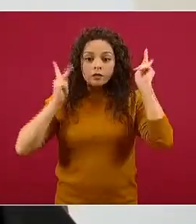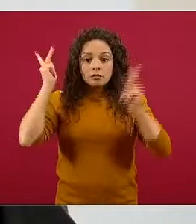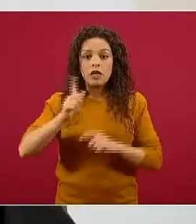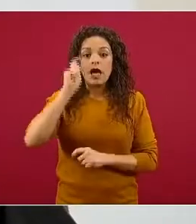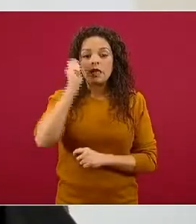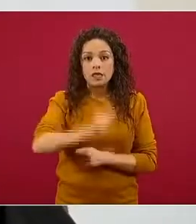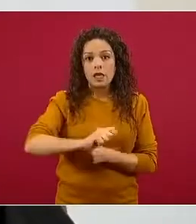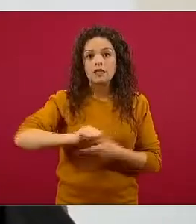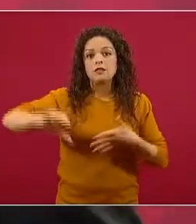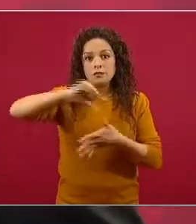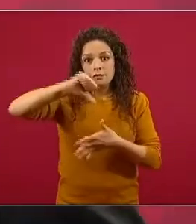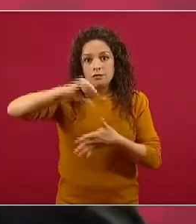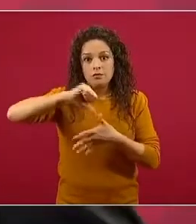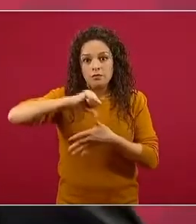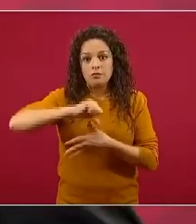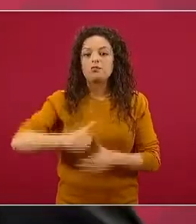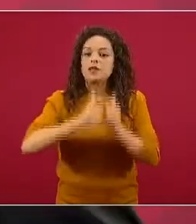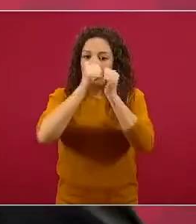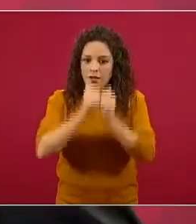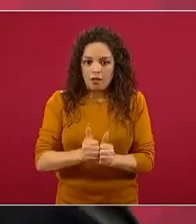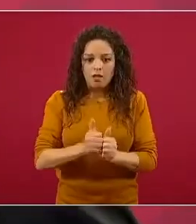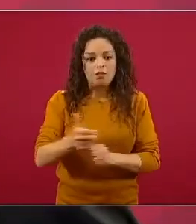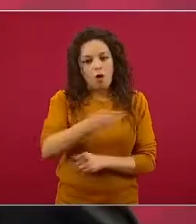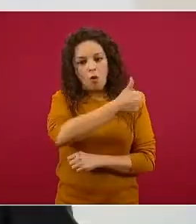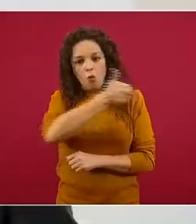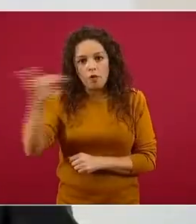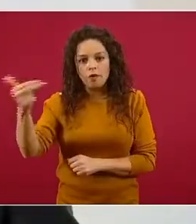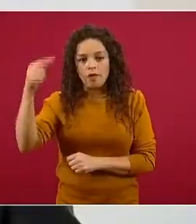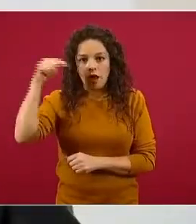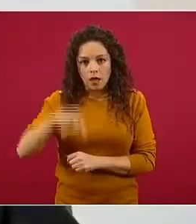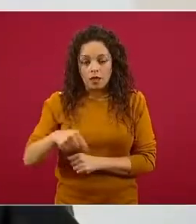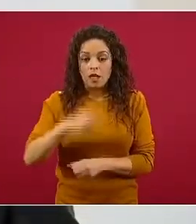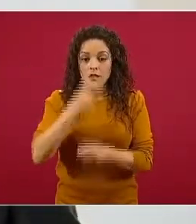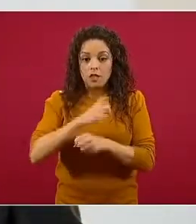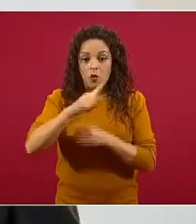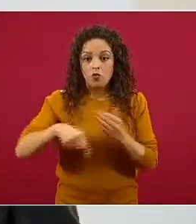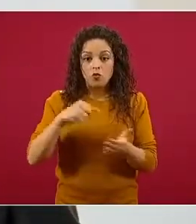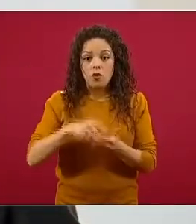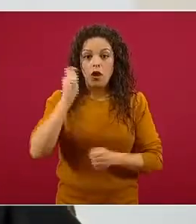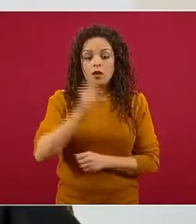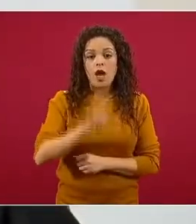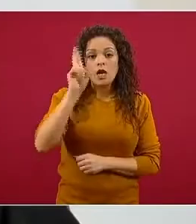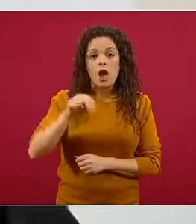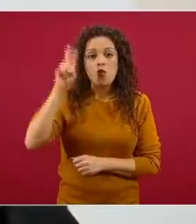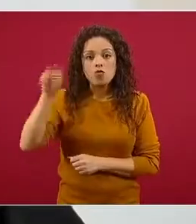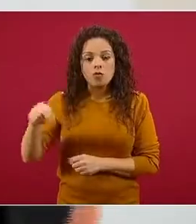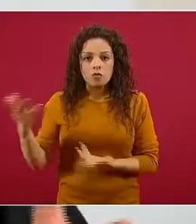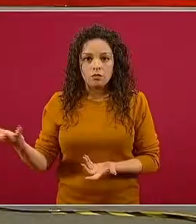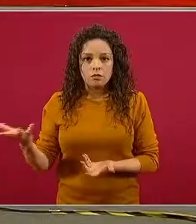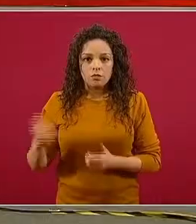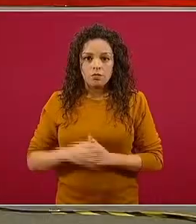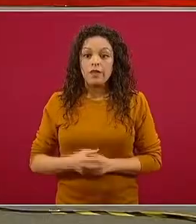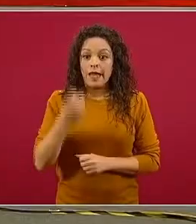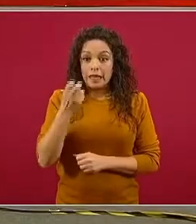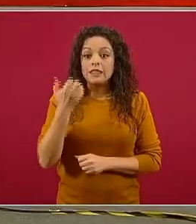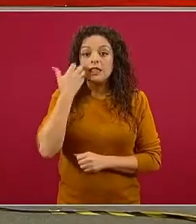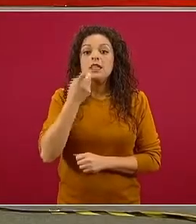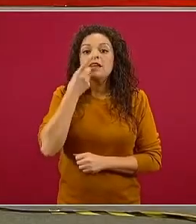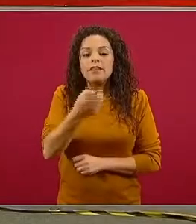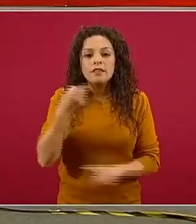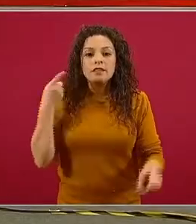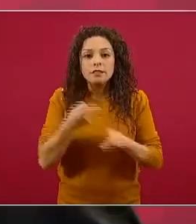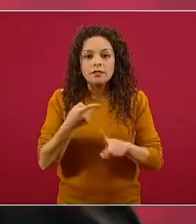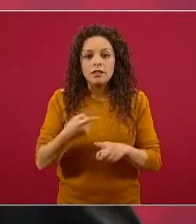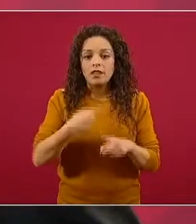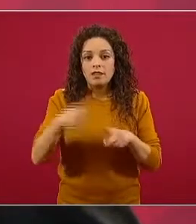de turistas hospedados en hotel, y segundo lugar por abajo de Cancún en turismo de internación. Es decir, ahí esos